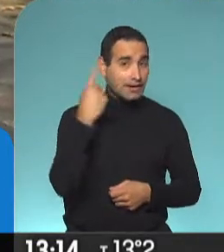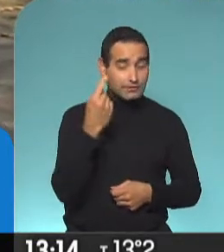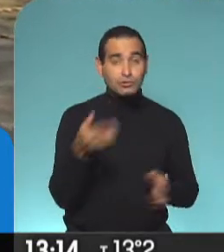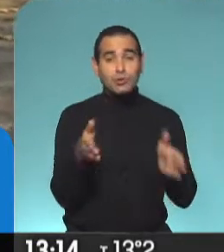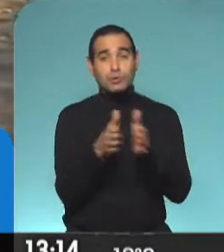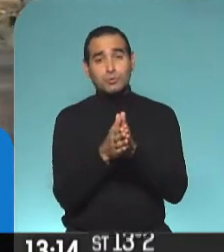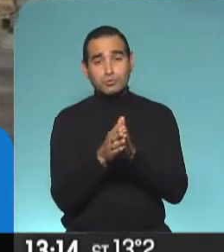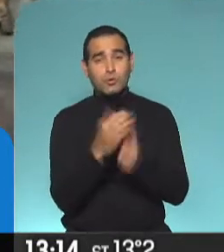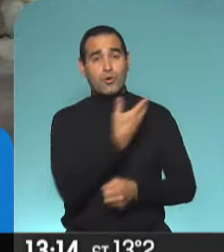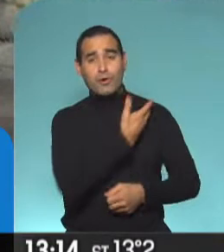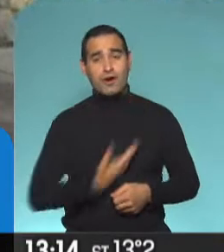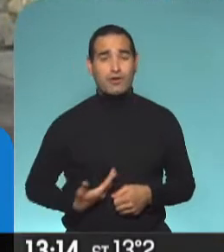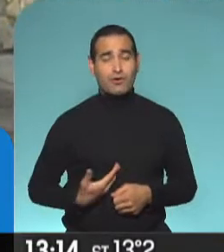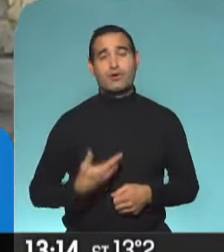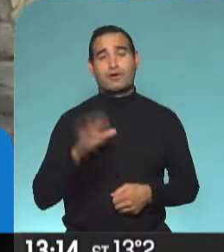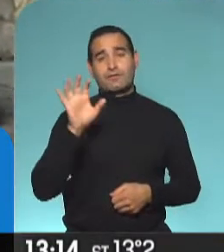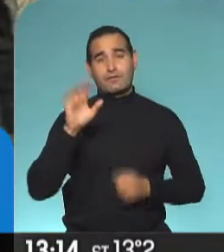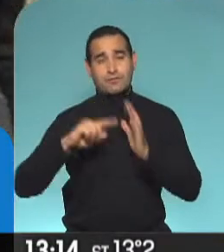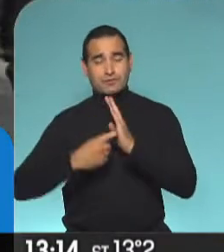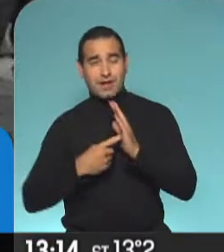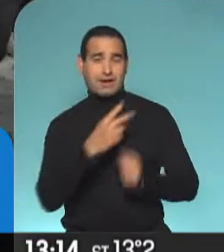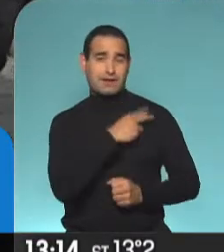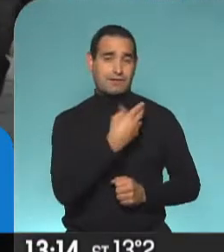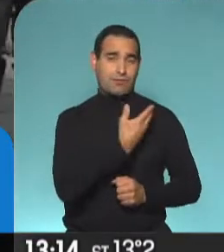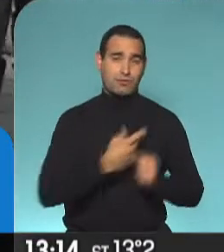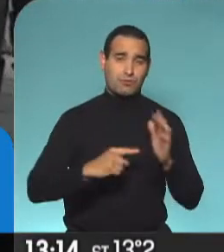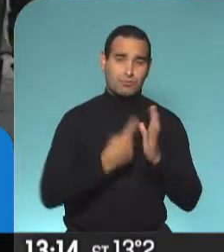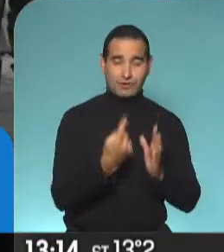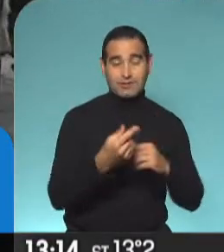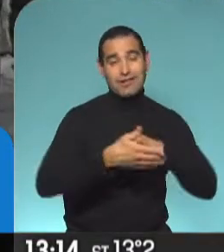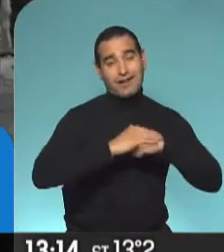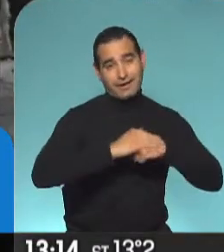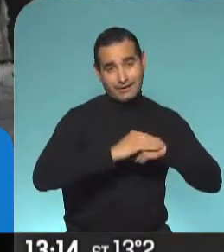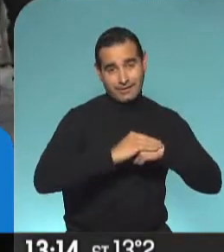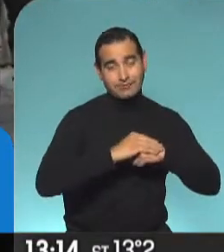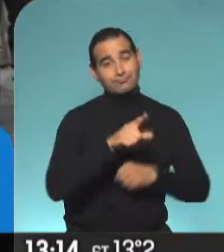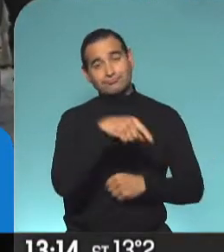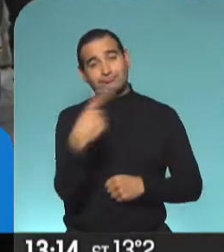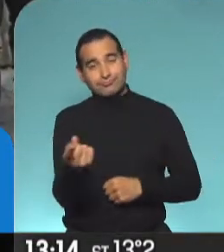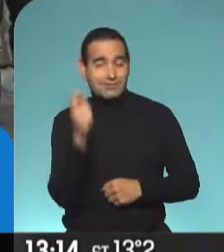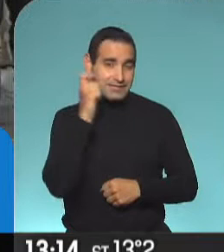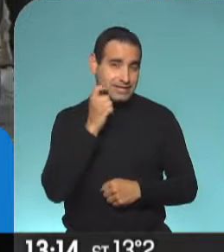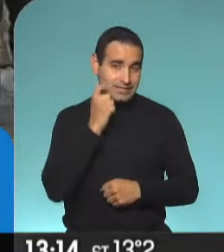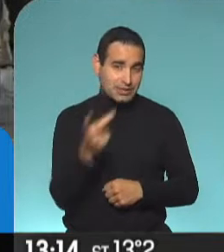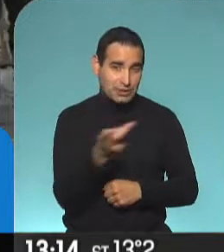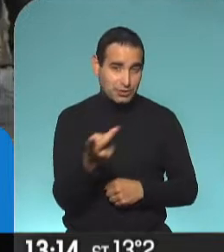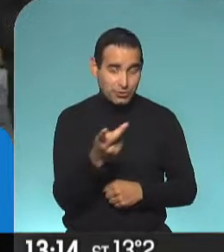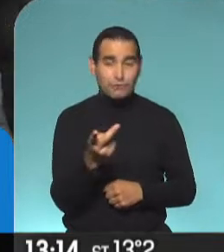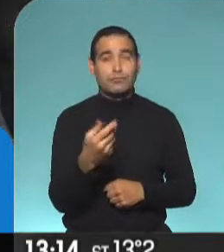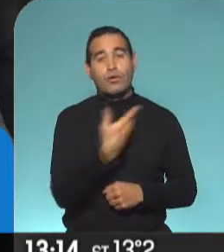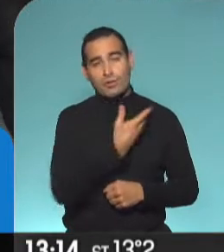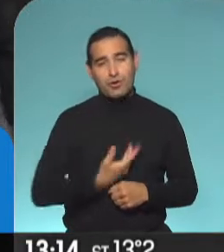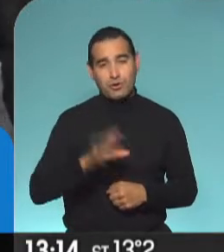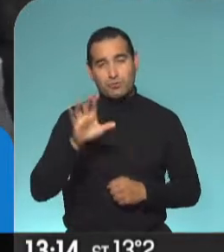los gobernadores el jefe de gobierno porteño estamos hablando de horacio rodríguez larreta y también axel kiciloff el gobernador